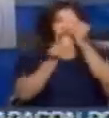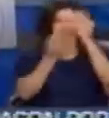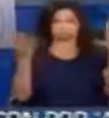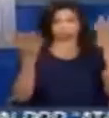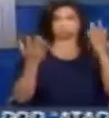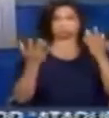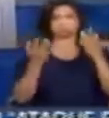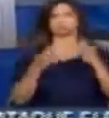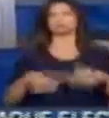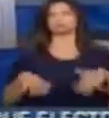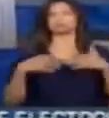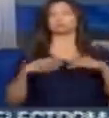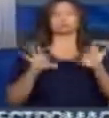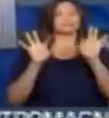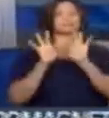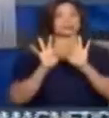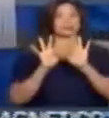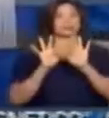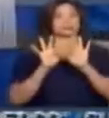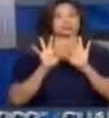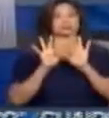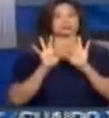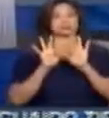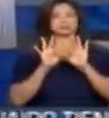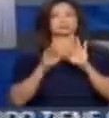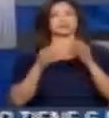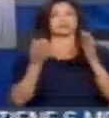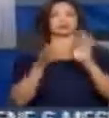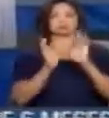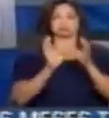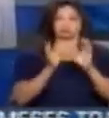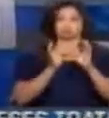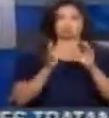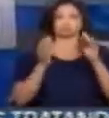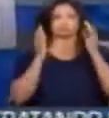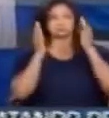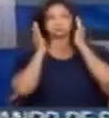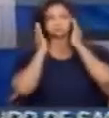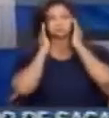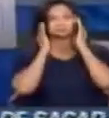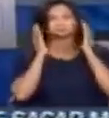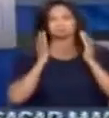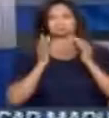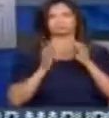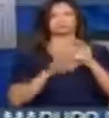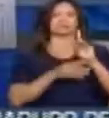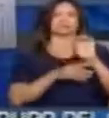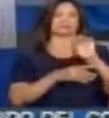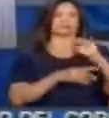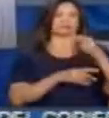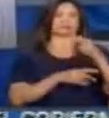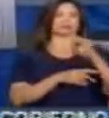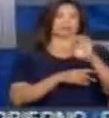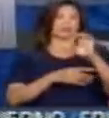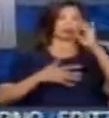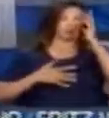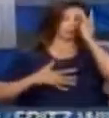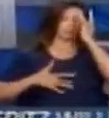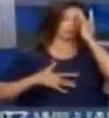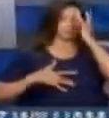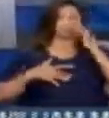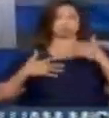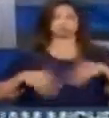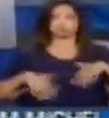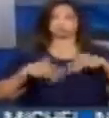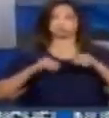y noticias súper importantes. Vámonos al tiempo. Hay preocupación también con el dengue. El dengue en nuestro